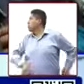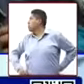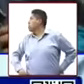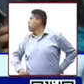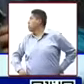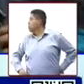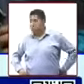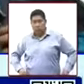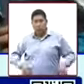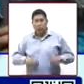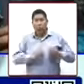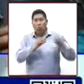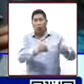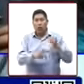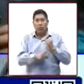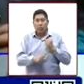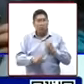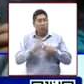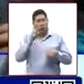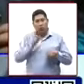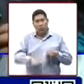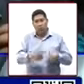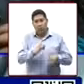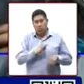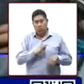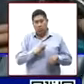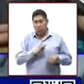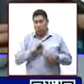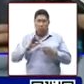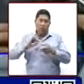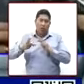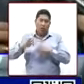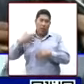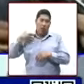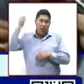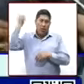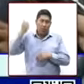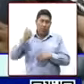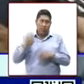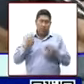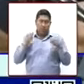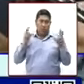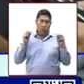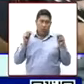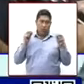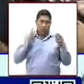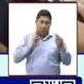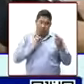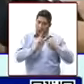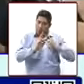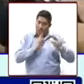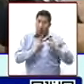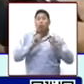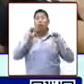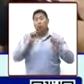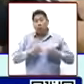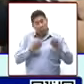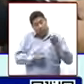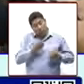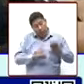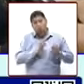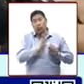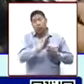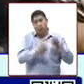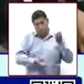sultano, o pongan de dirigente. Y como ellos no pueden decir que yo ponga una tal o cual autoridad. Que eso no supone que no haya evaluación. Vamos a hacer